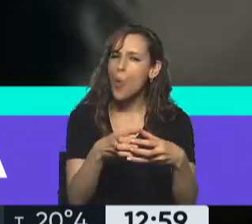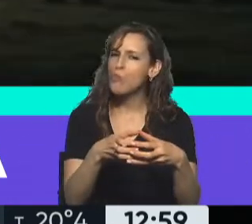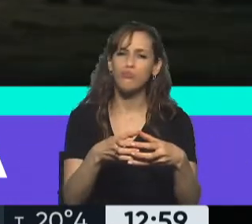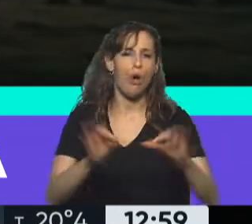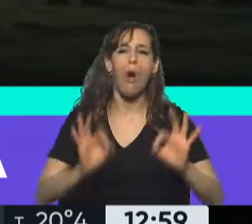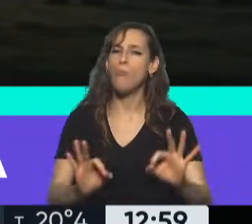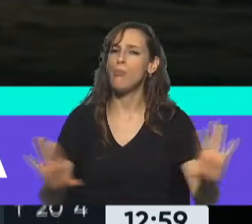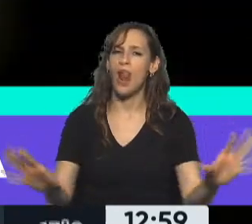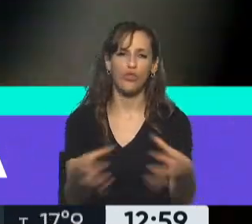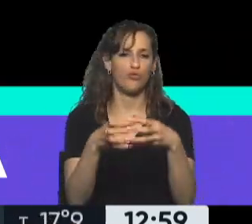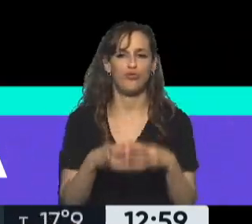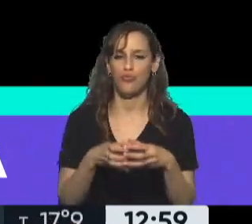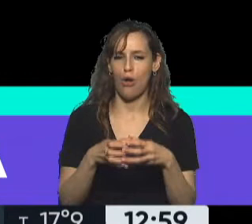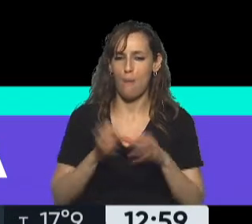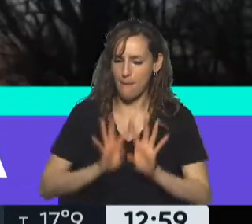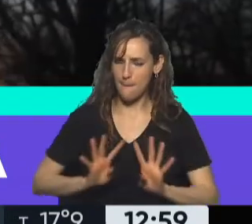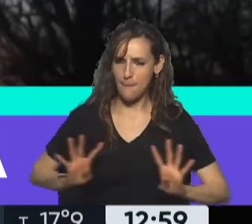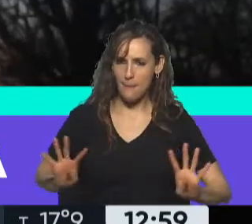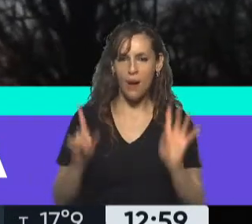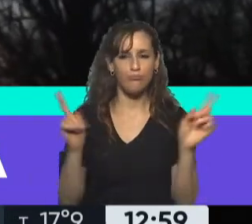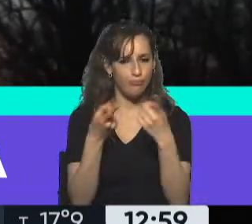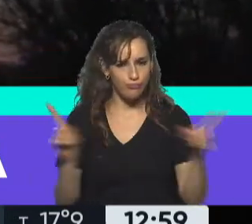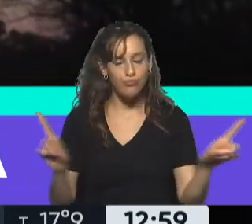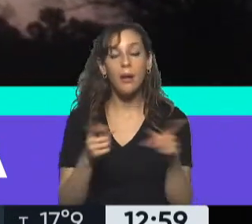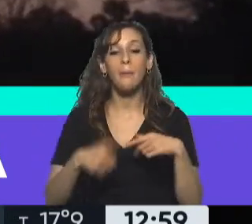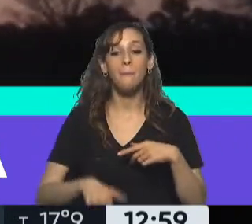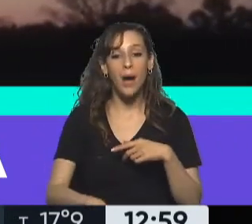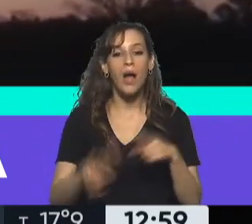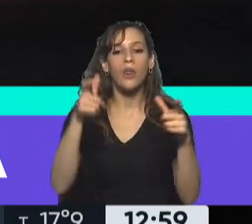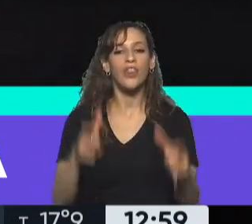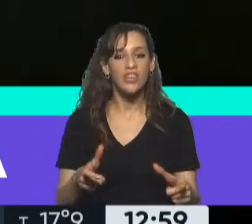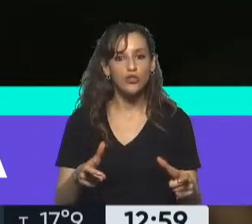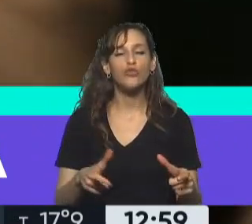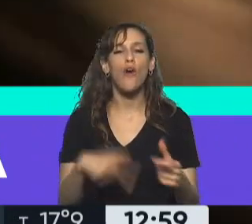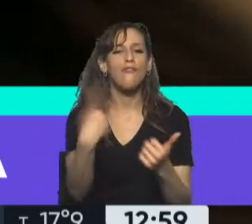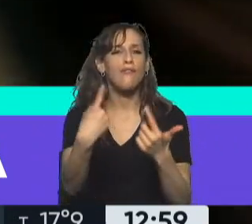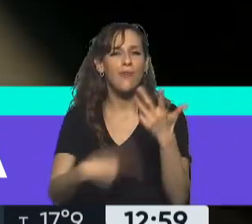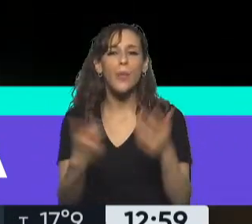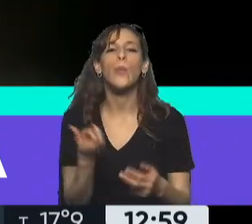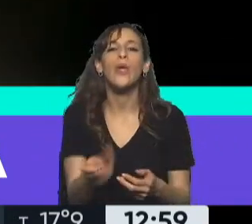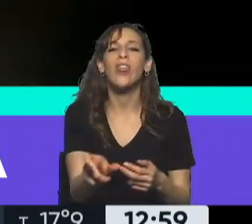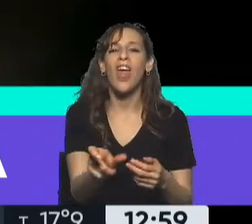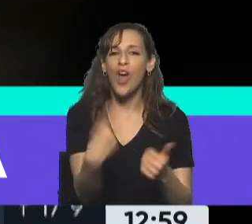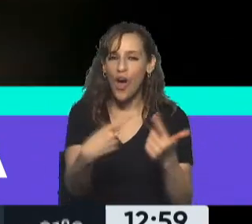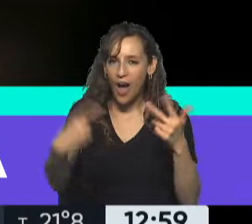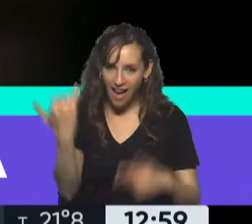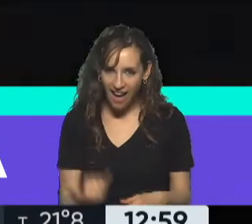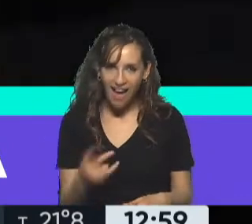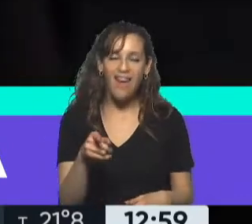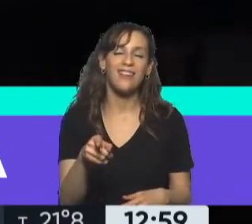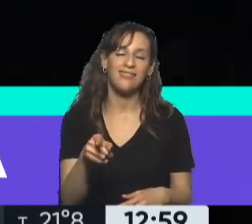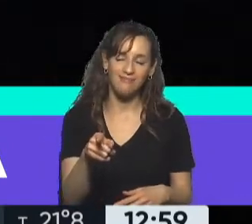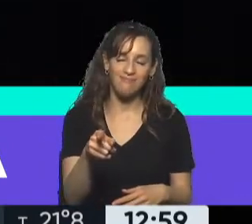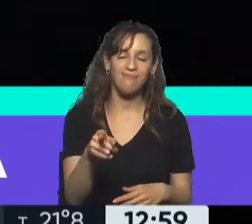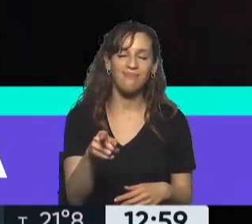supuesto, con un disco que empieza a presentarse y que tiene distintos videoclips como este, que es uno de los últimos, que